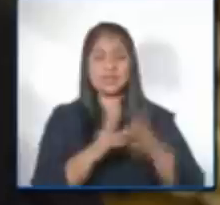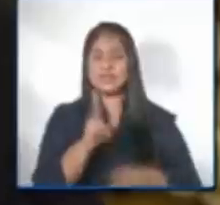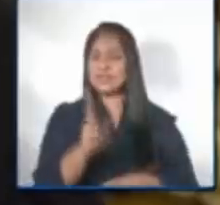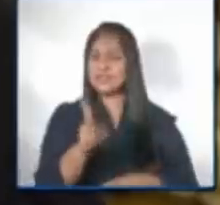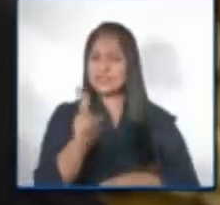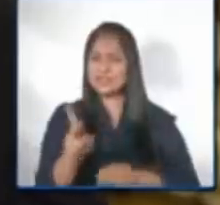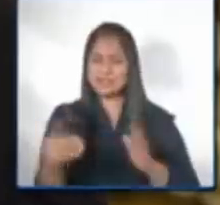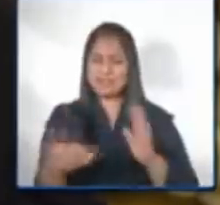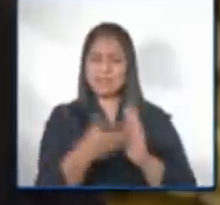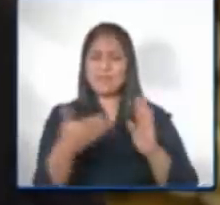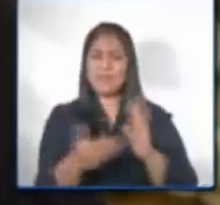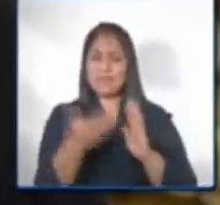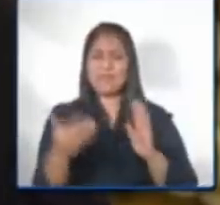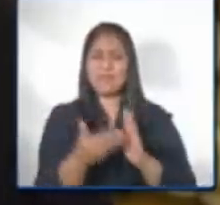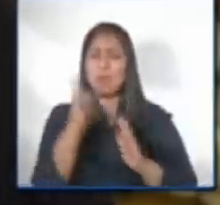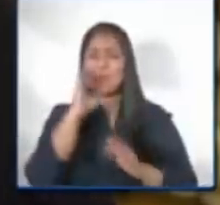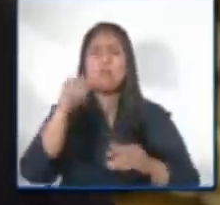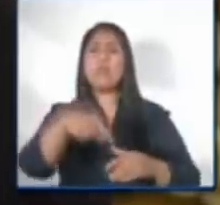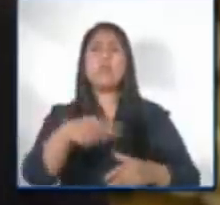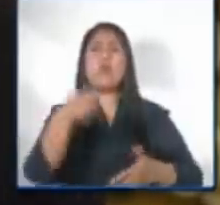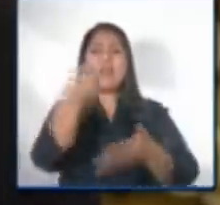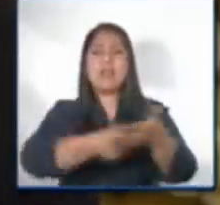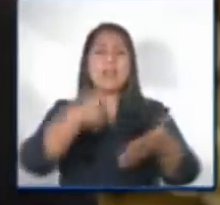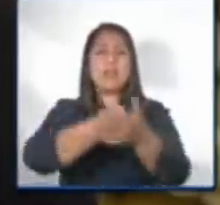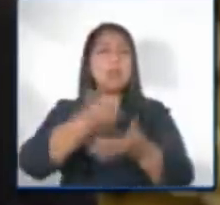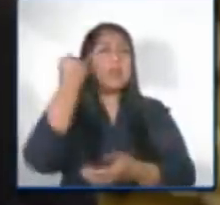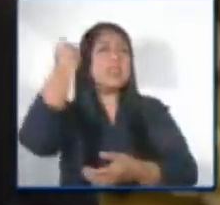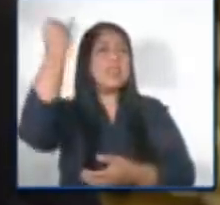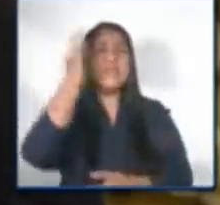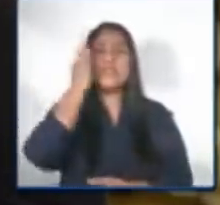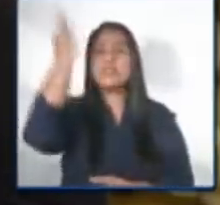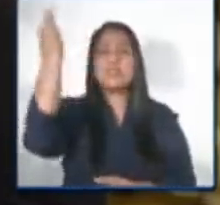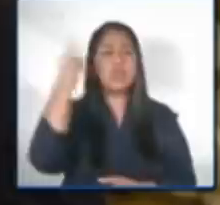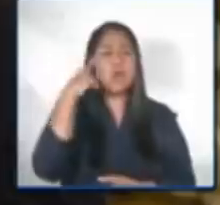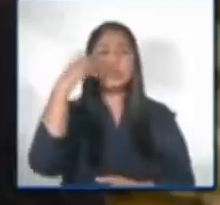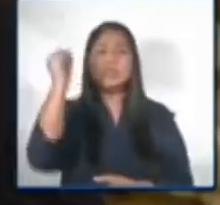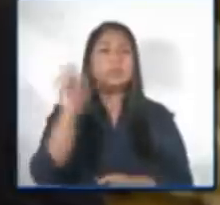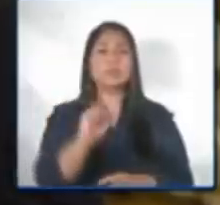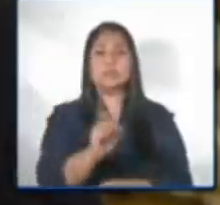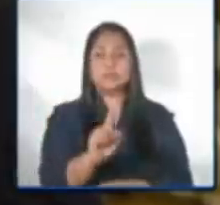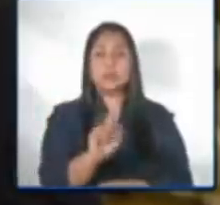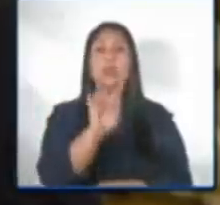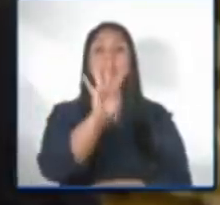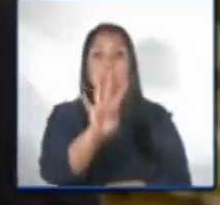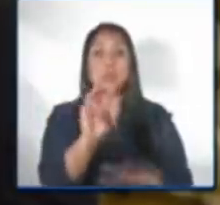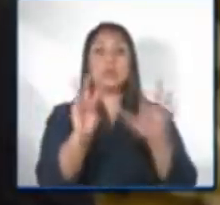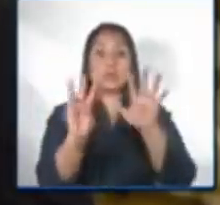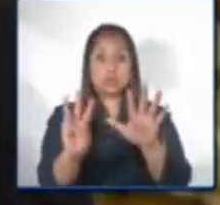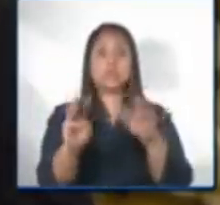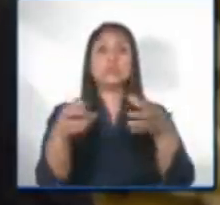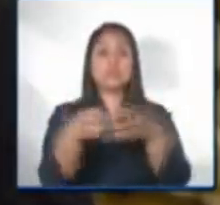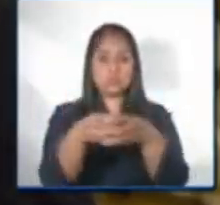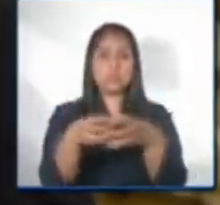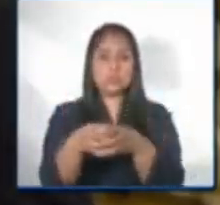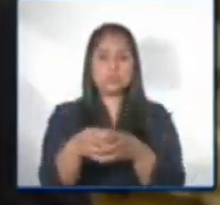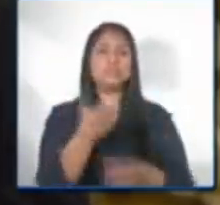incidir, porque no es una lucha de ideologías o de conceptos. 48 cantones va a siempre